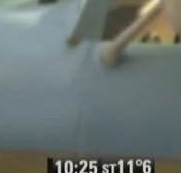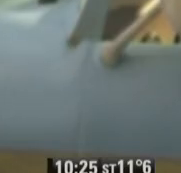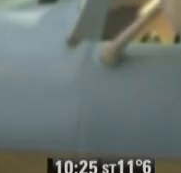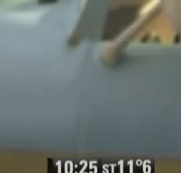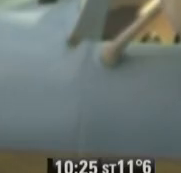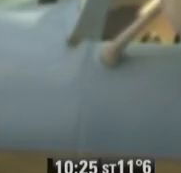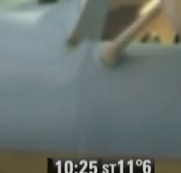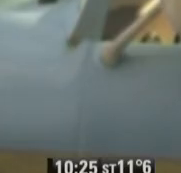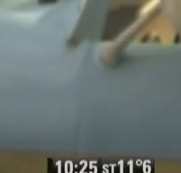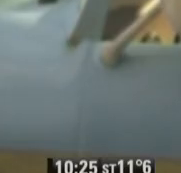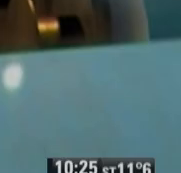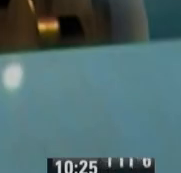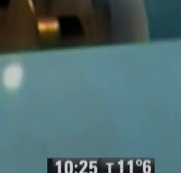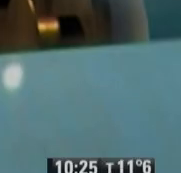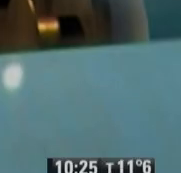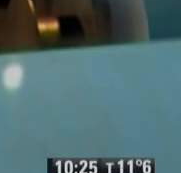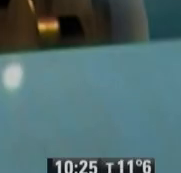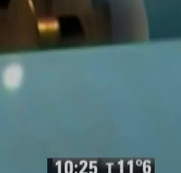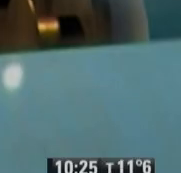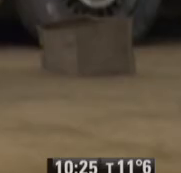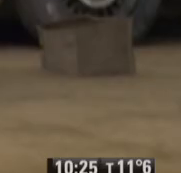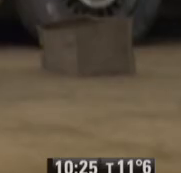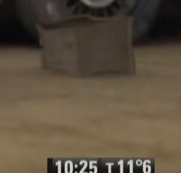estás inventando.